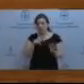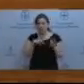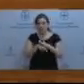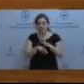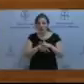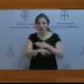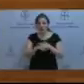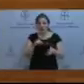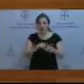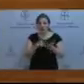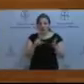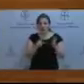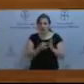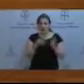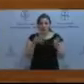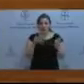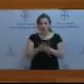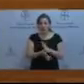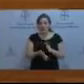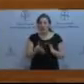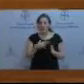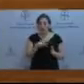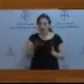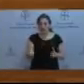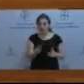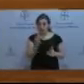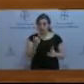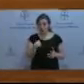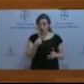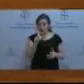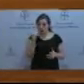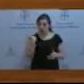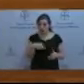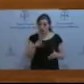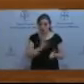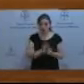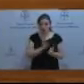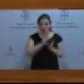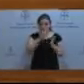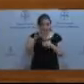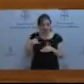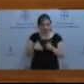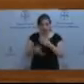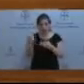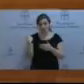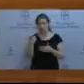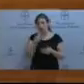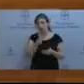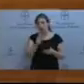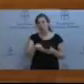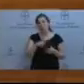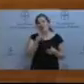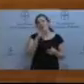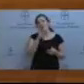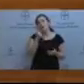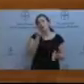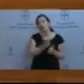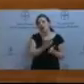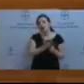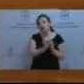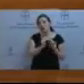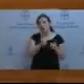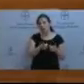del sistema sigue siendo manifiestamente mejorable. Se lo dije al final de curso y se lo insisto al inicio de curso. Y creo que sigue